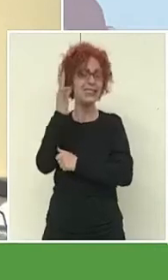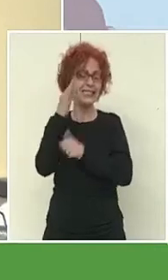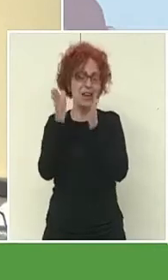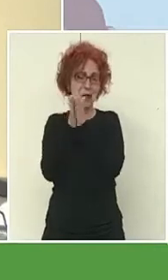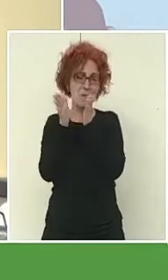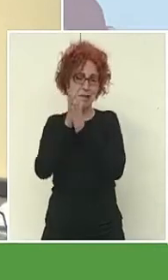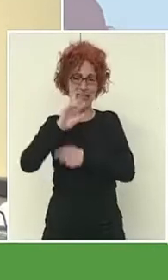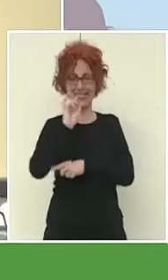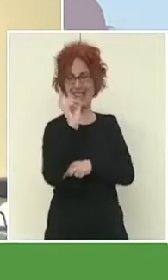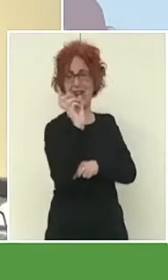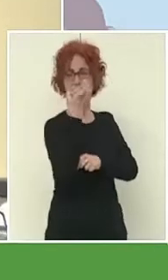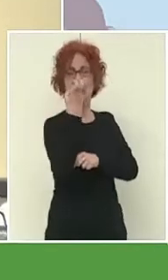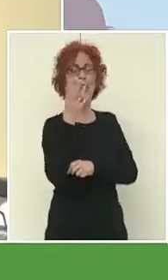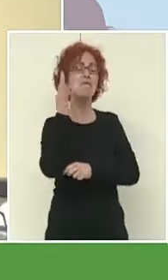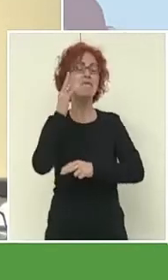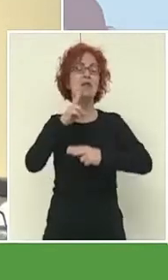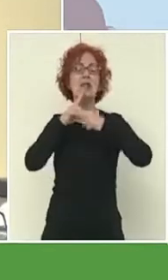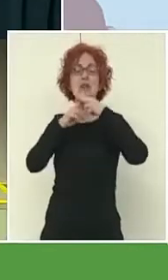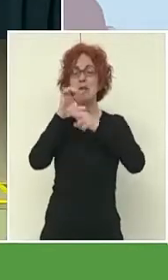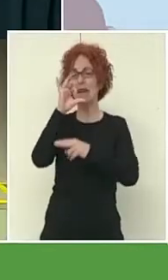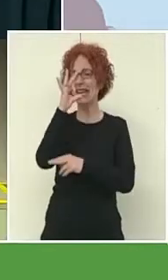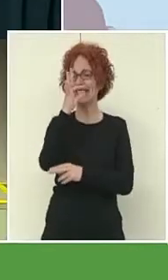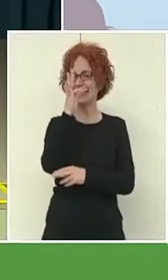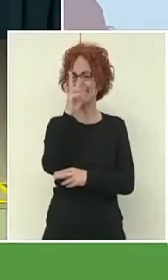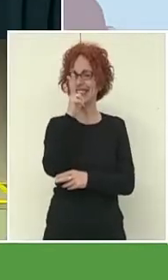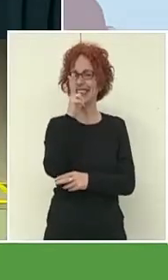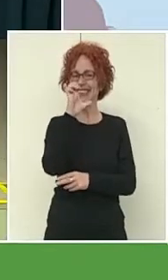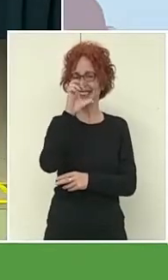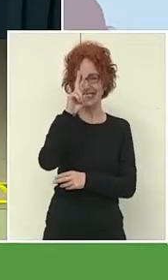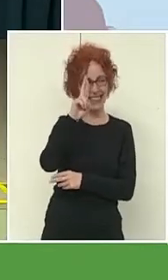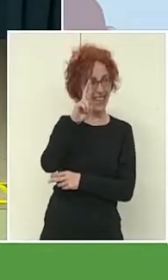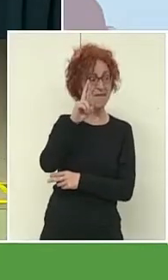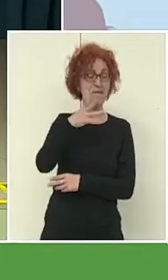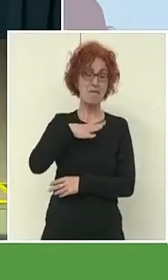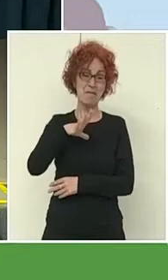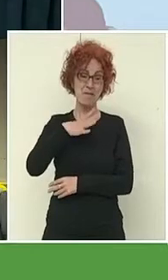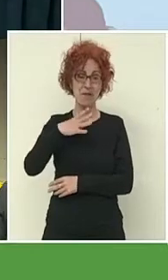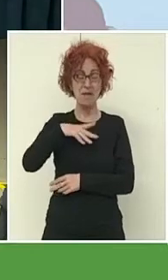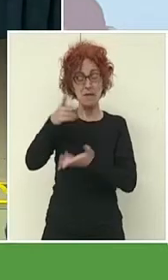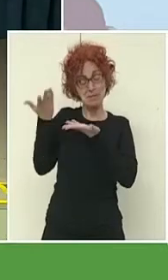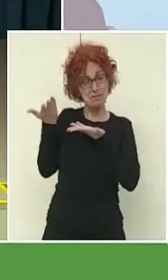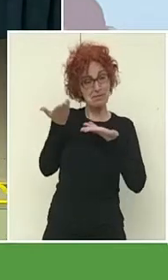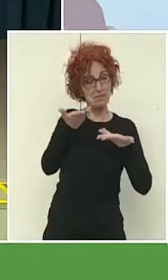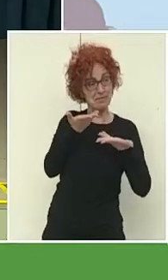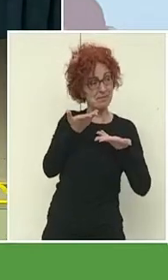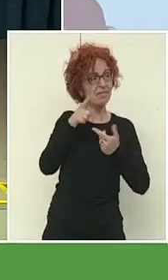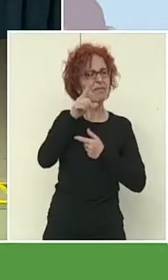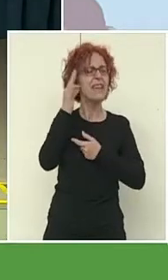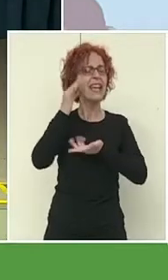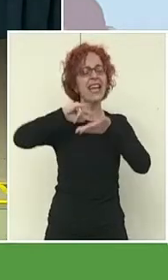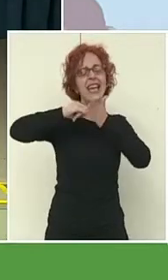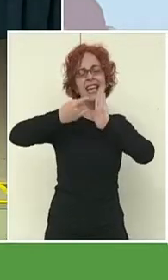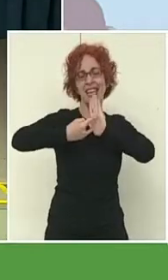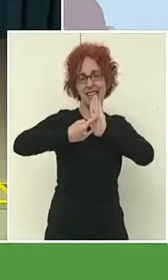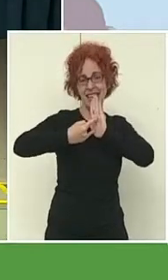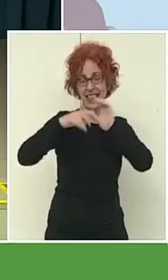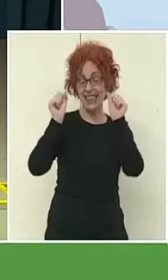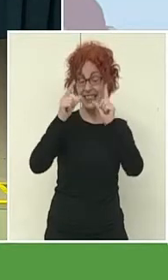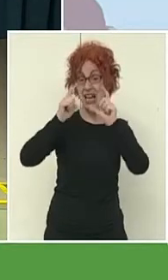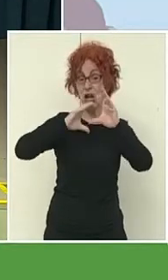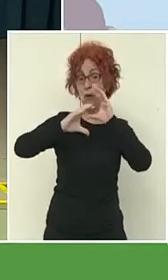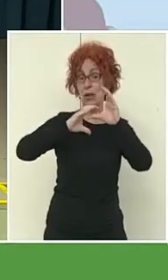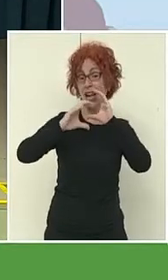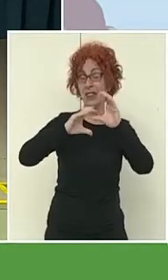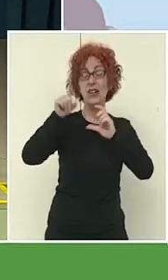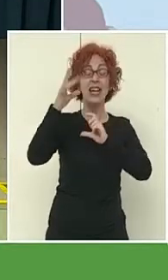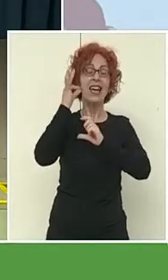y ahora tenemos con nosotros a Esther Langa Rosado, por favor, ser tan amable. Ella es ingeniera técnica de telecomunicaciones por la Universidad